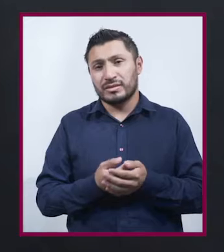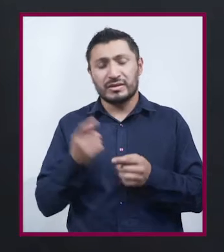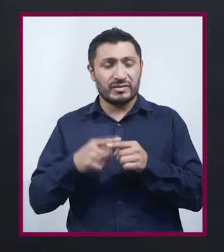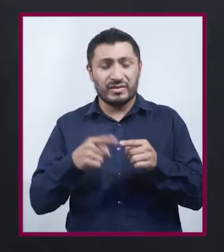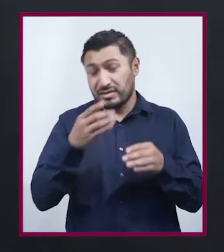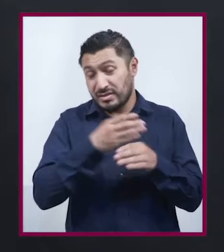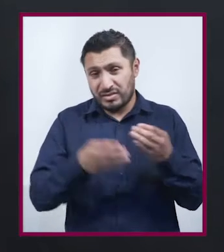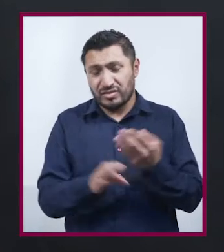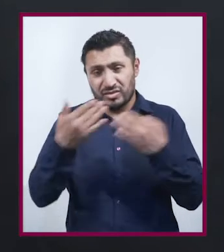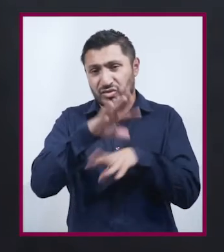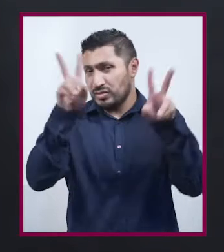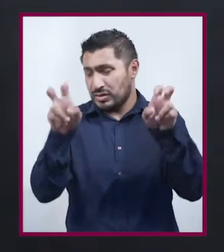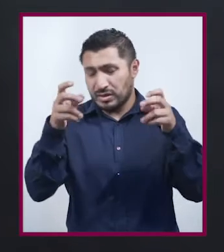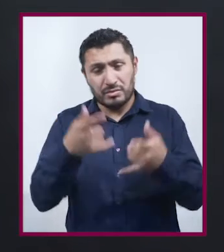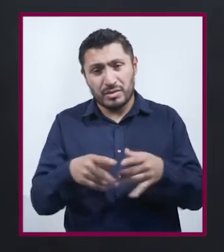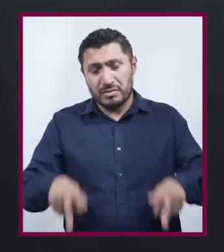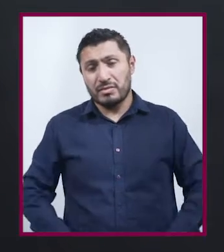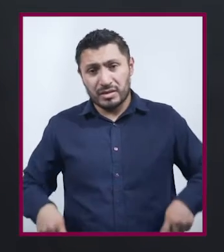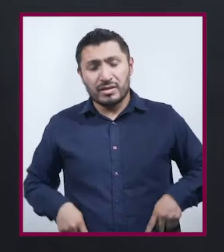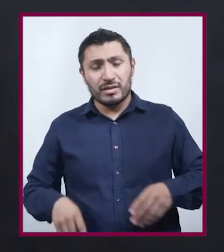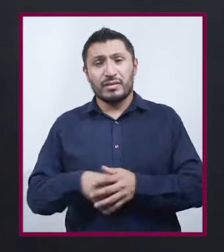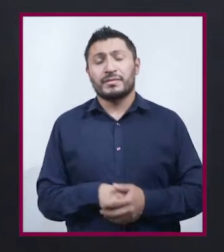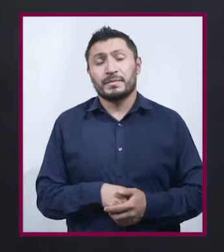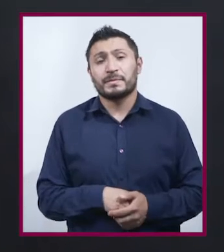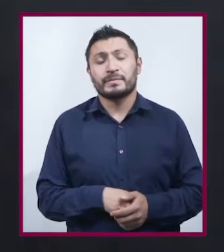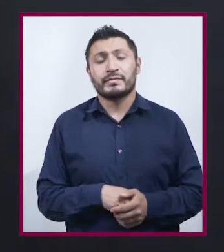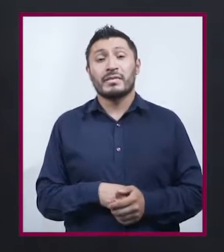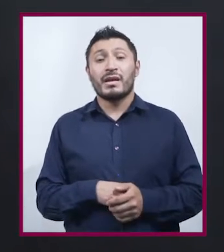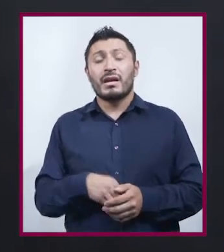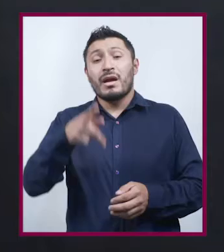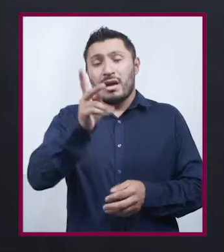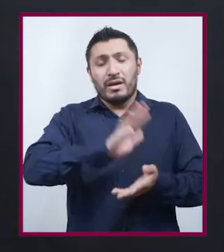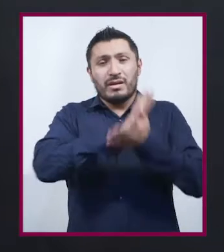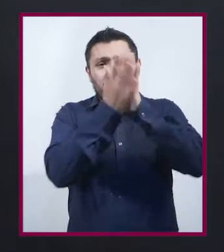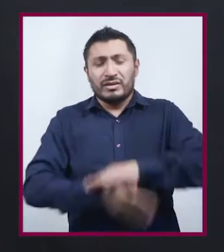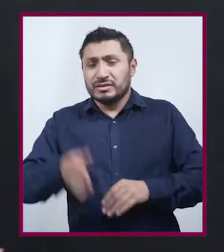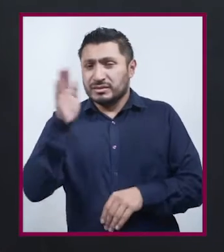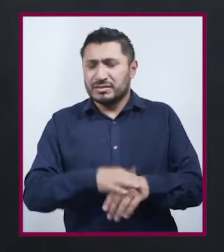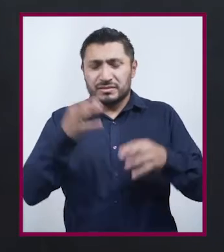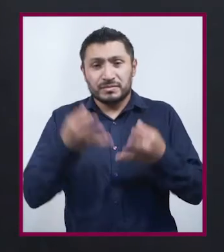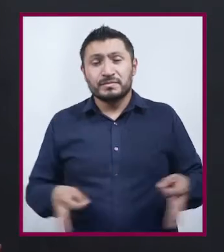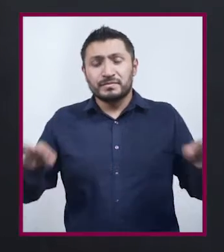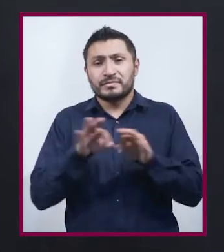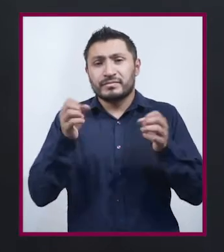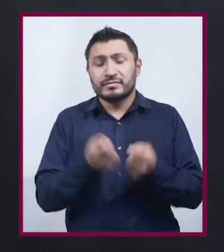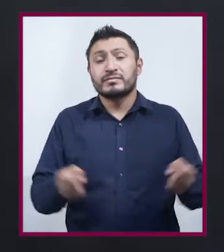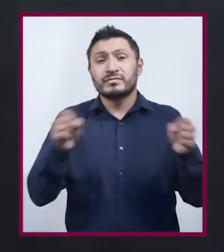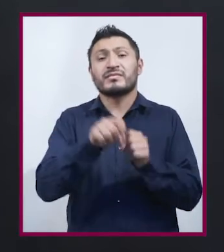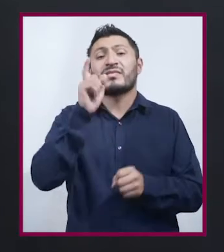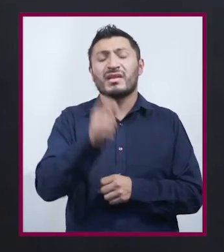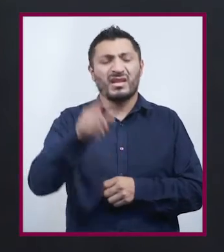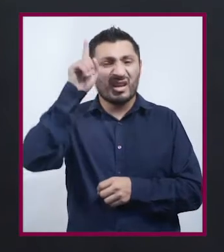pantalones. Ha sido una larga lucha, ya verás. Pero una de las transformaciones más grandes para la sociedad fue cuando